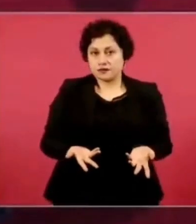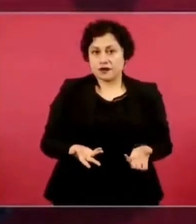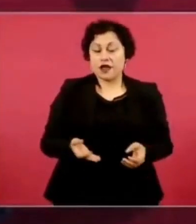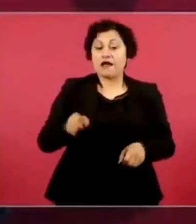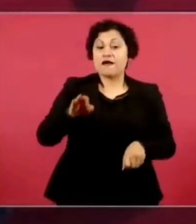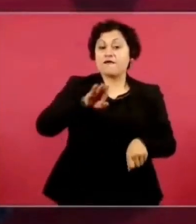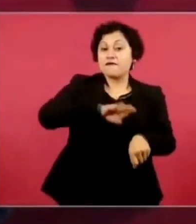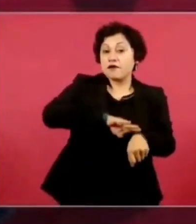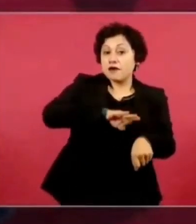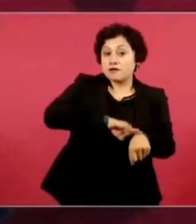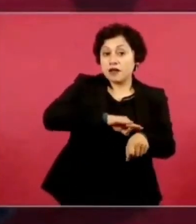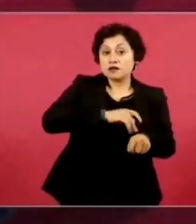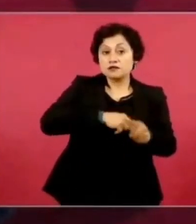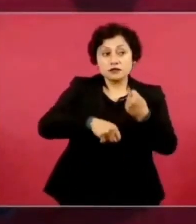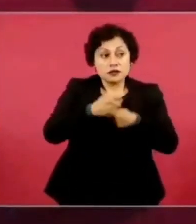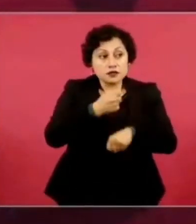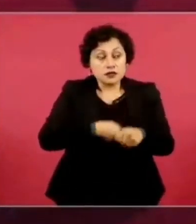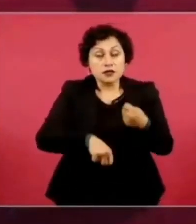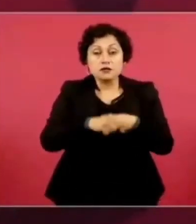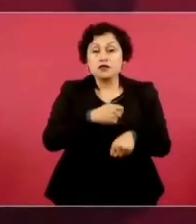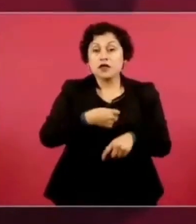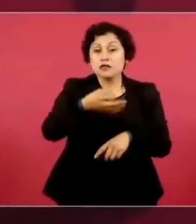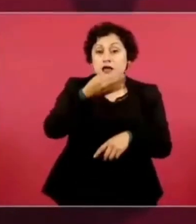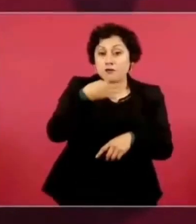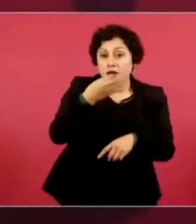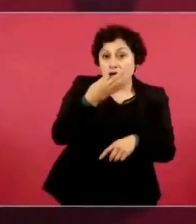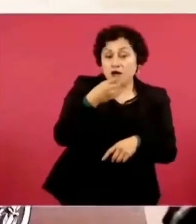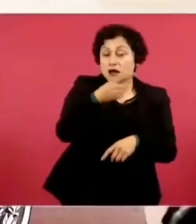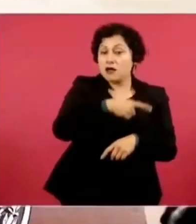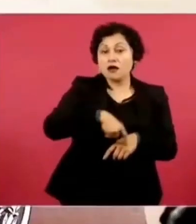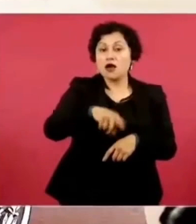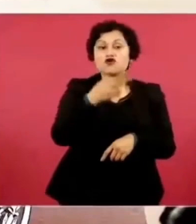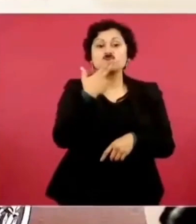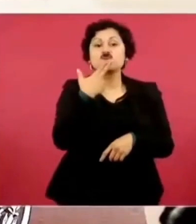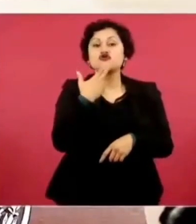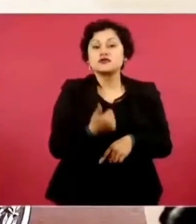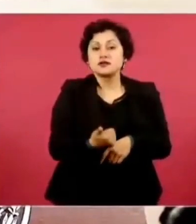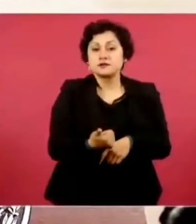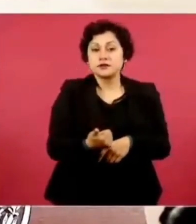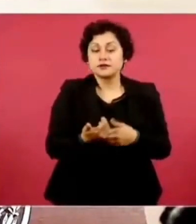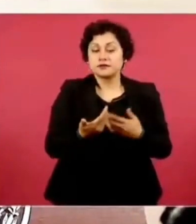megafarmacia y nos van a estar